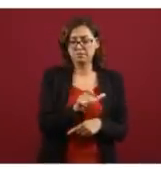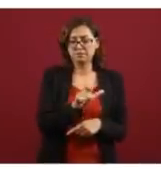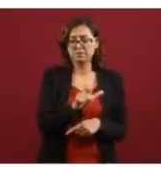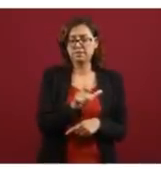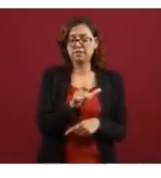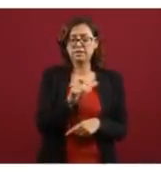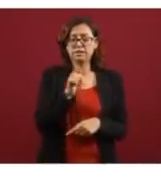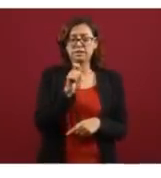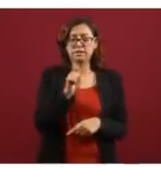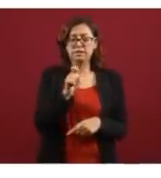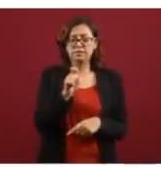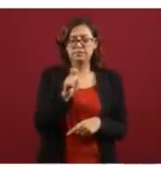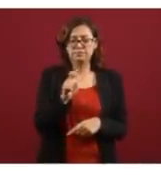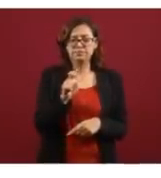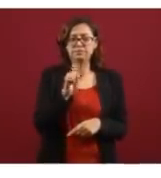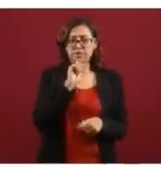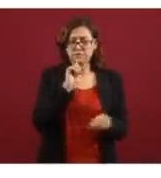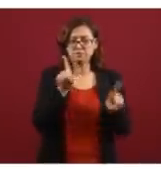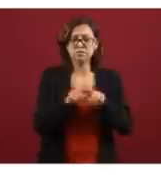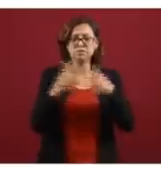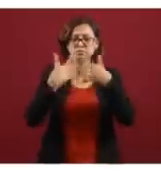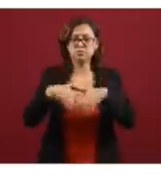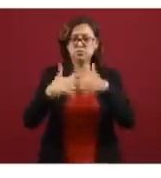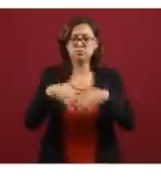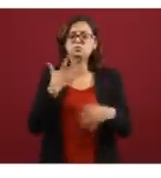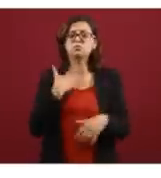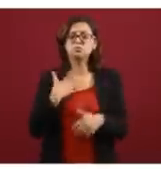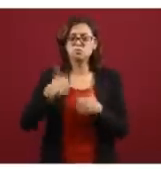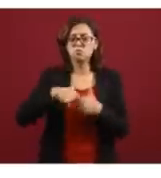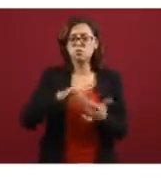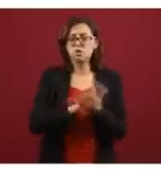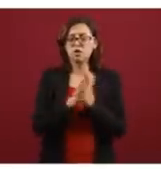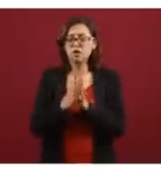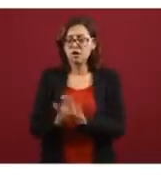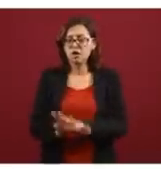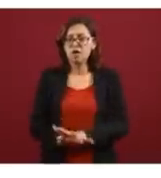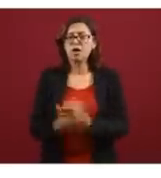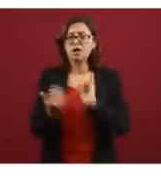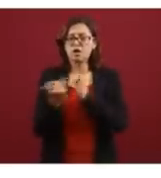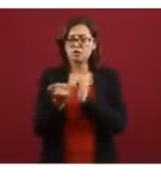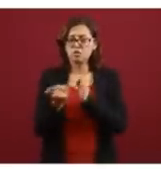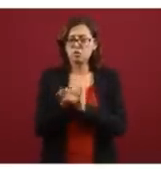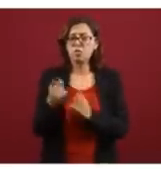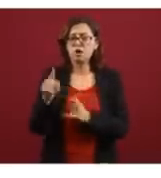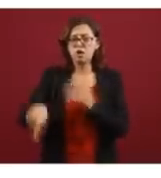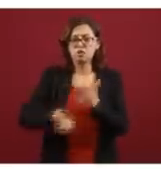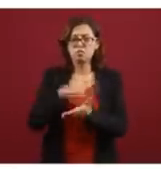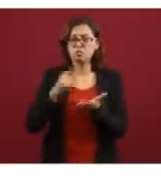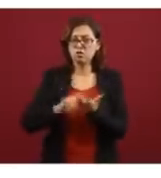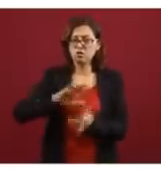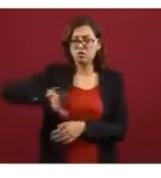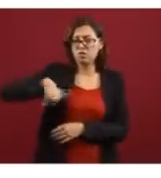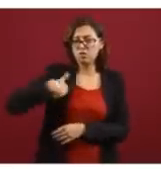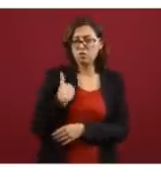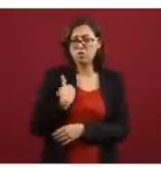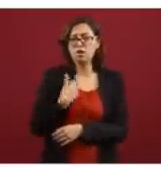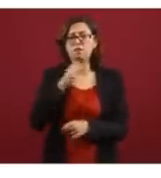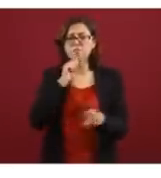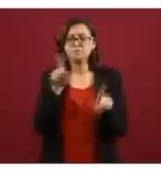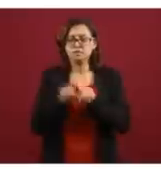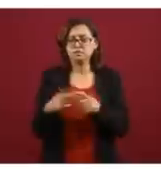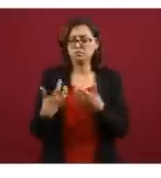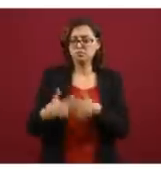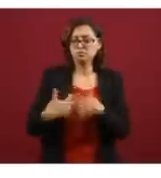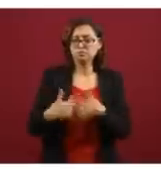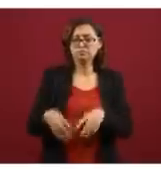instalaciones en refinerías, tenemos en las terminales de almacenamiento y despacho, en estaciones de rebombeo, en el